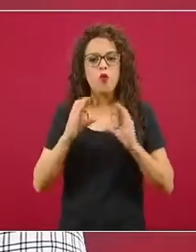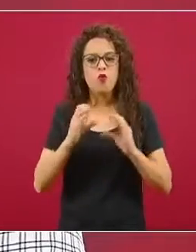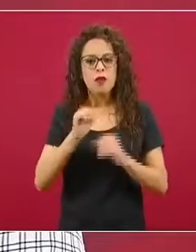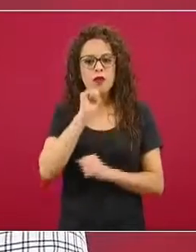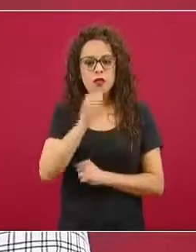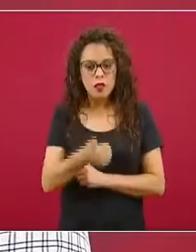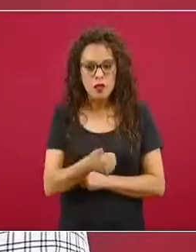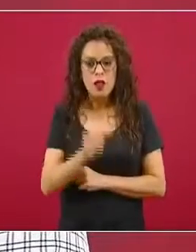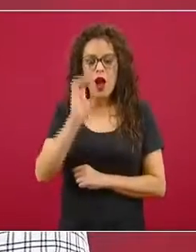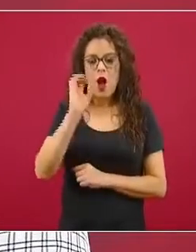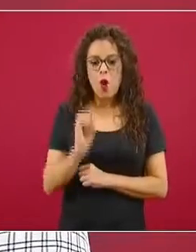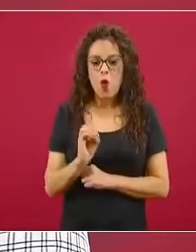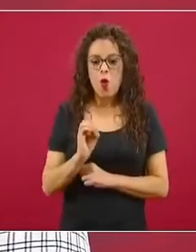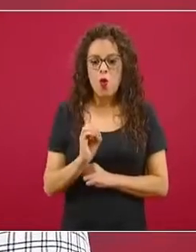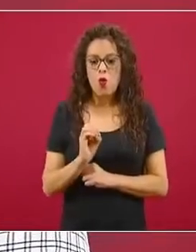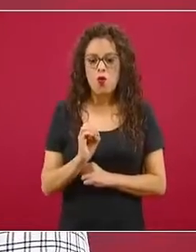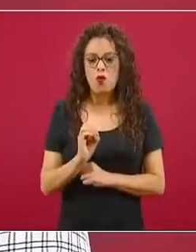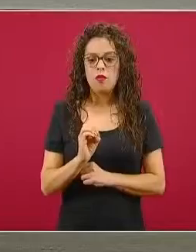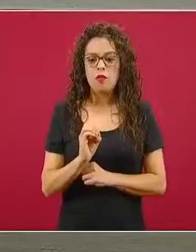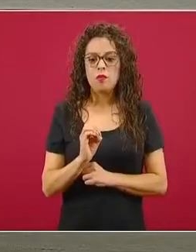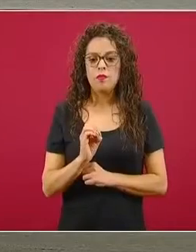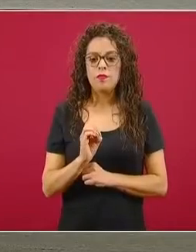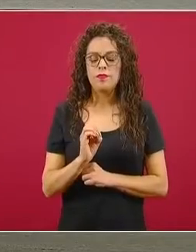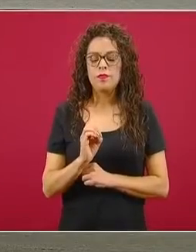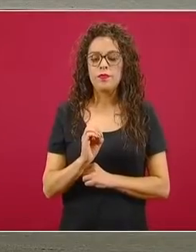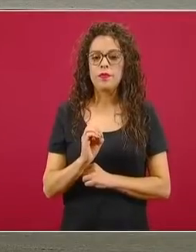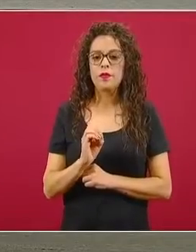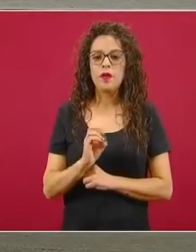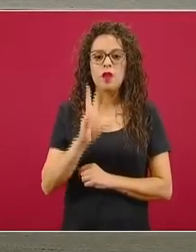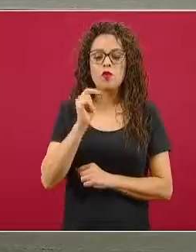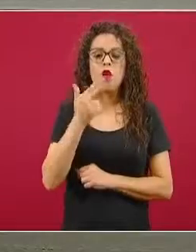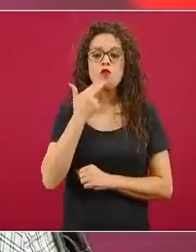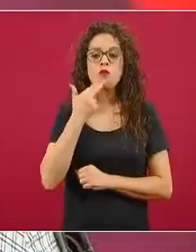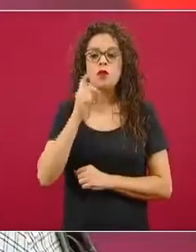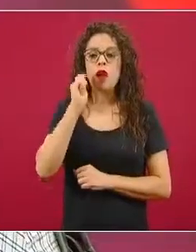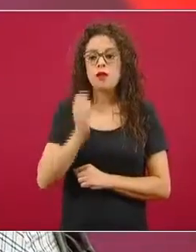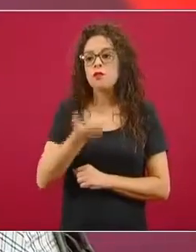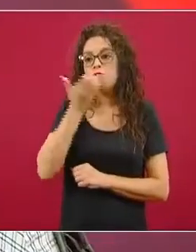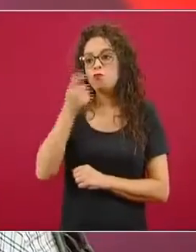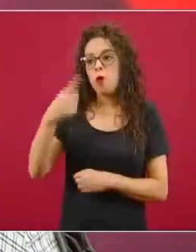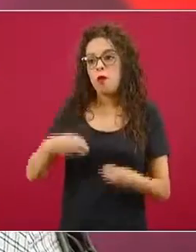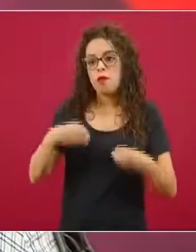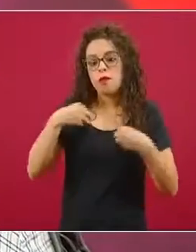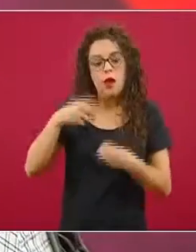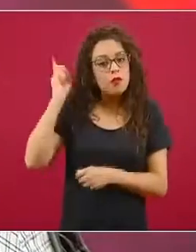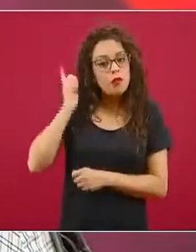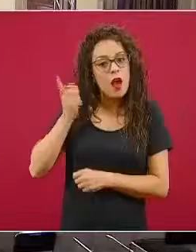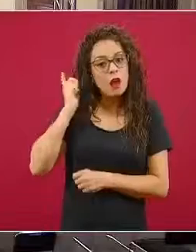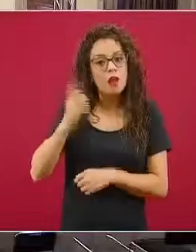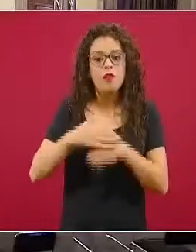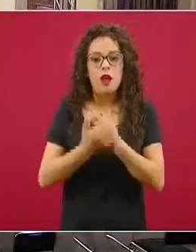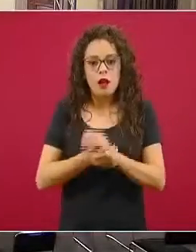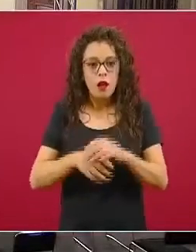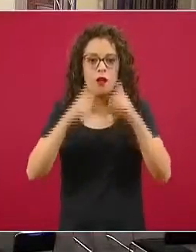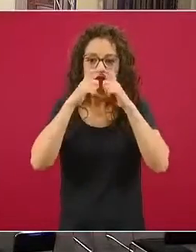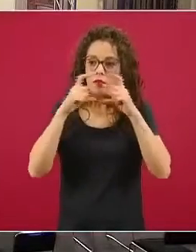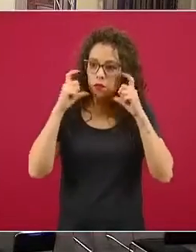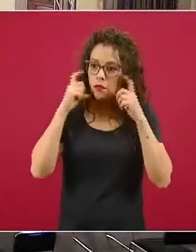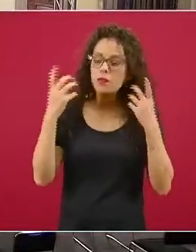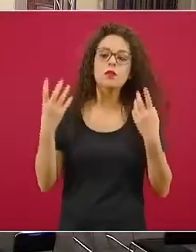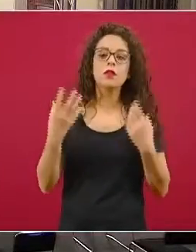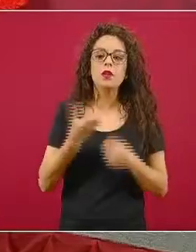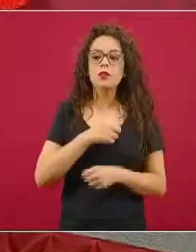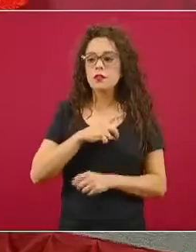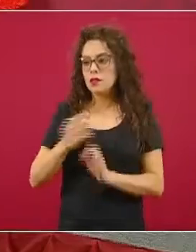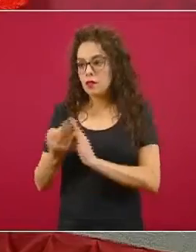habíamos dejado de implementarlas como hábitos del día a día, volvamos nuevamente a retomarlas,